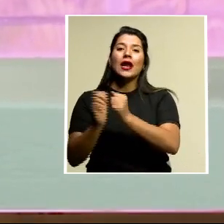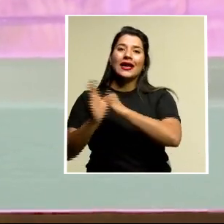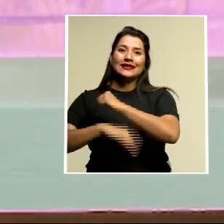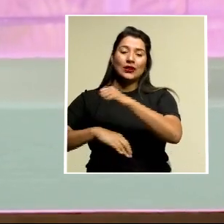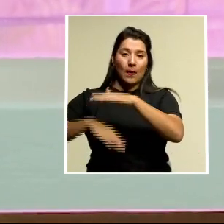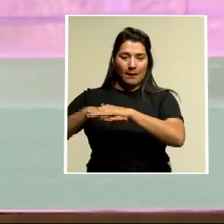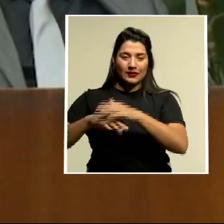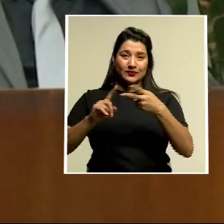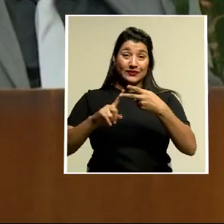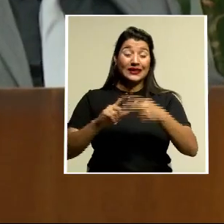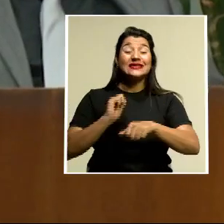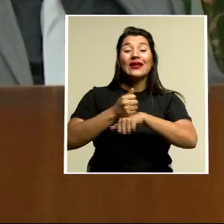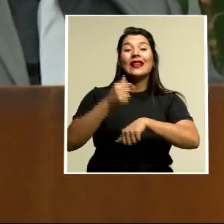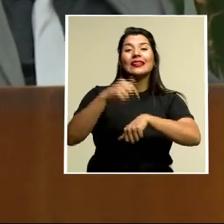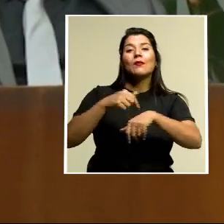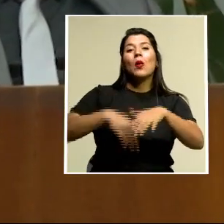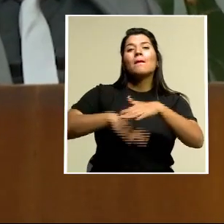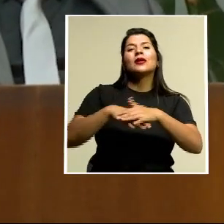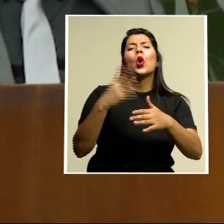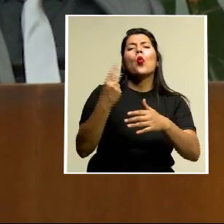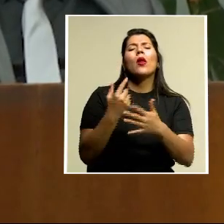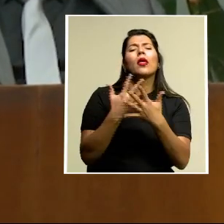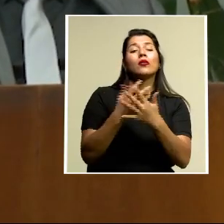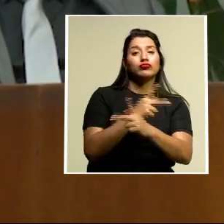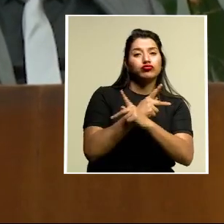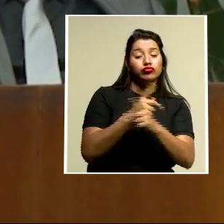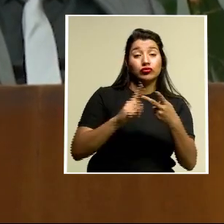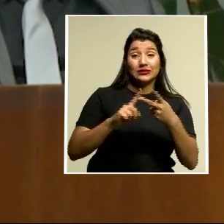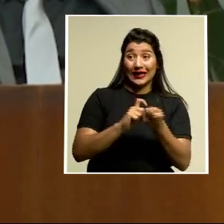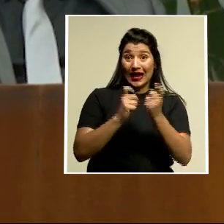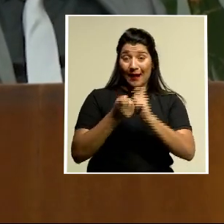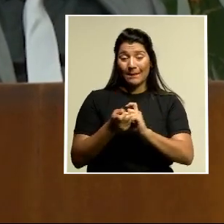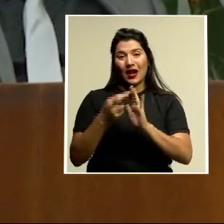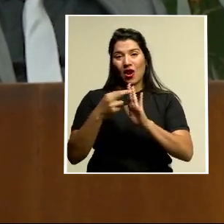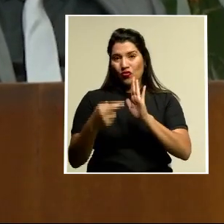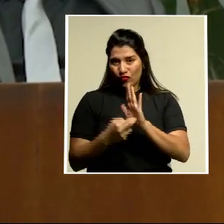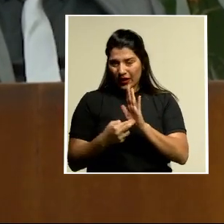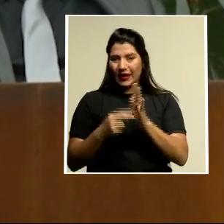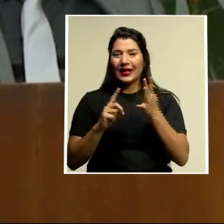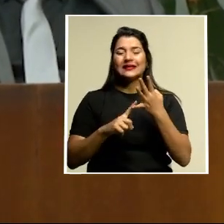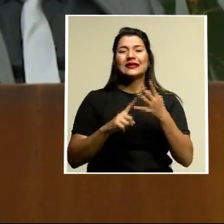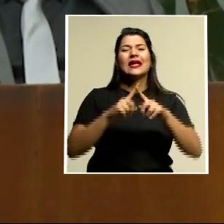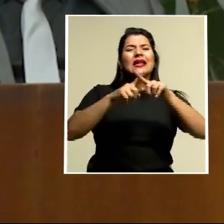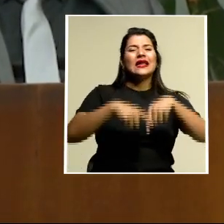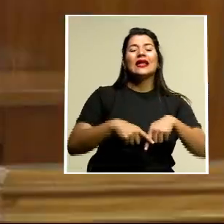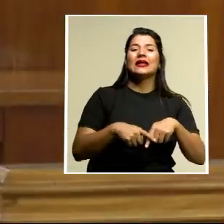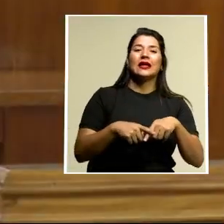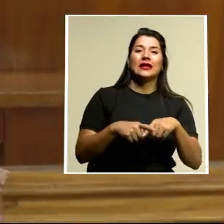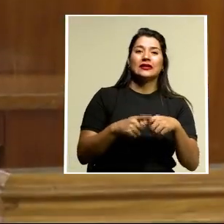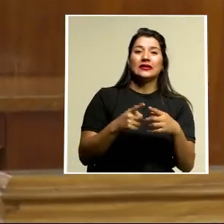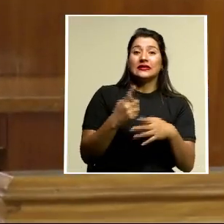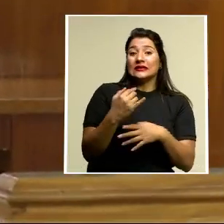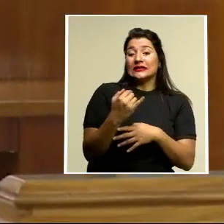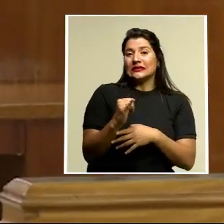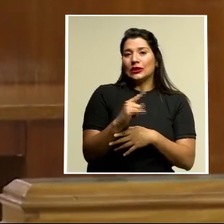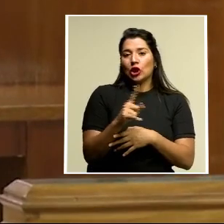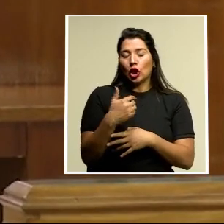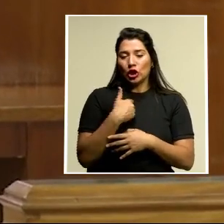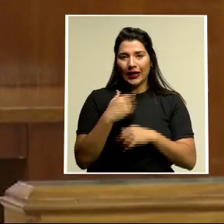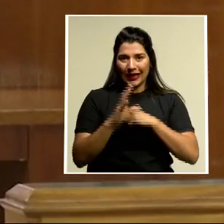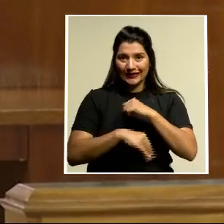debe reformarse. Esto porque no hay tiempos límite para que la Fiscalía finalice las investigaciones. Uno de los